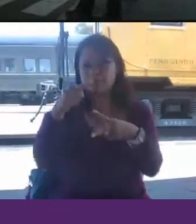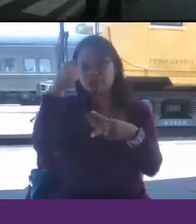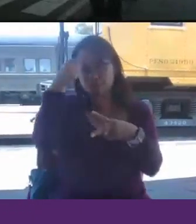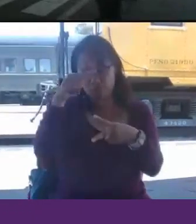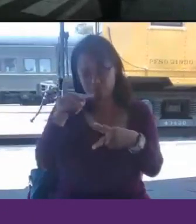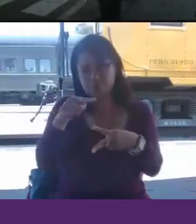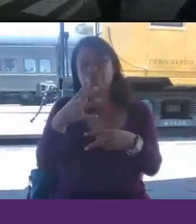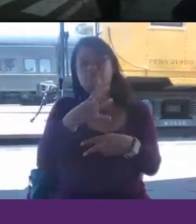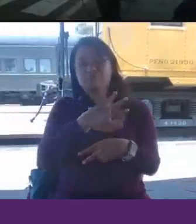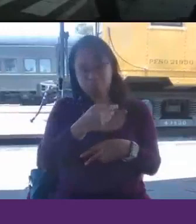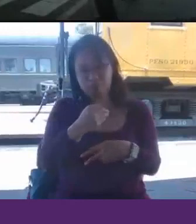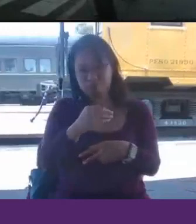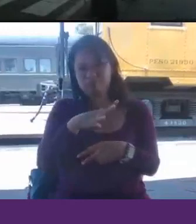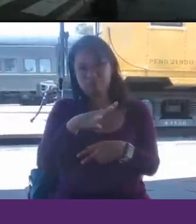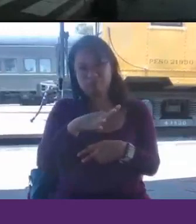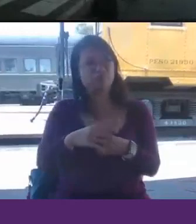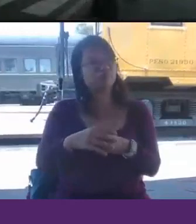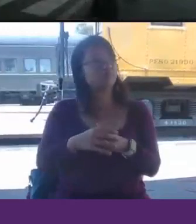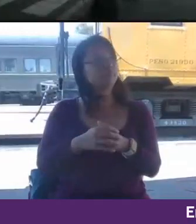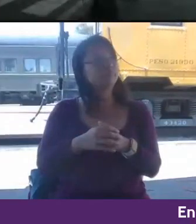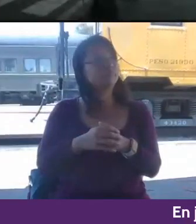reproductiva.